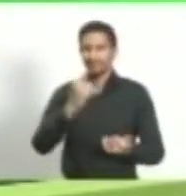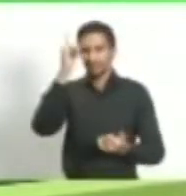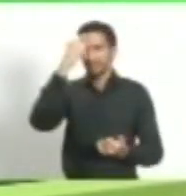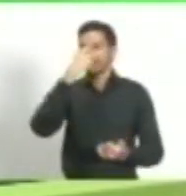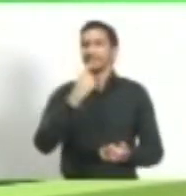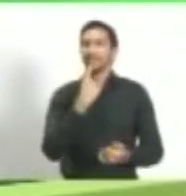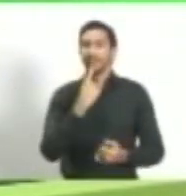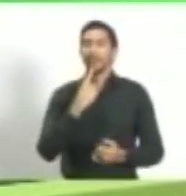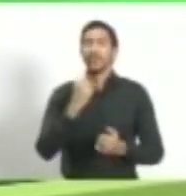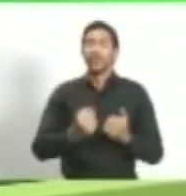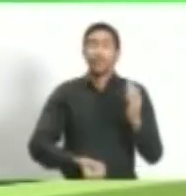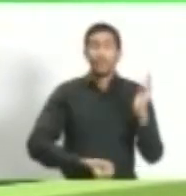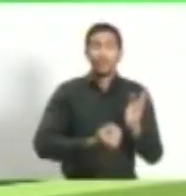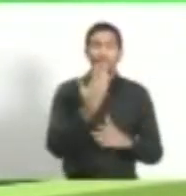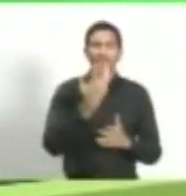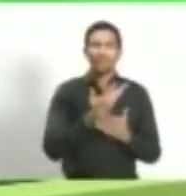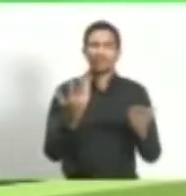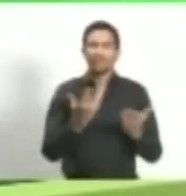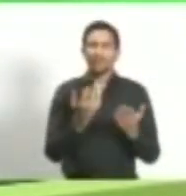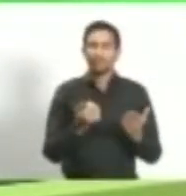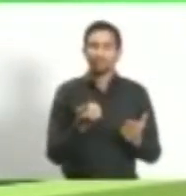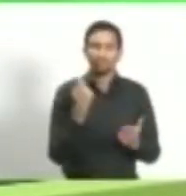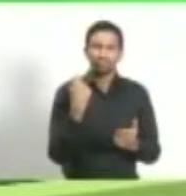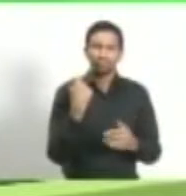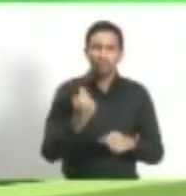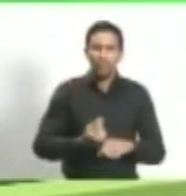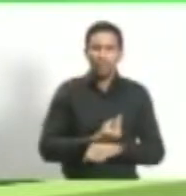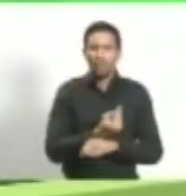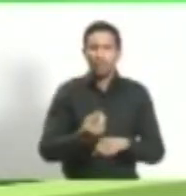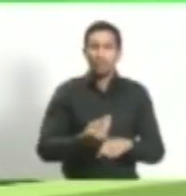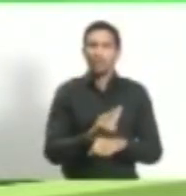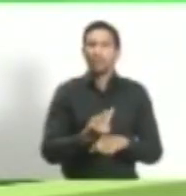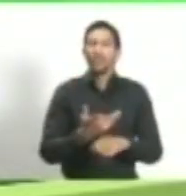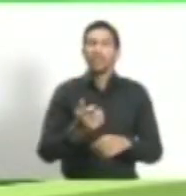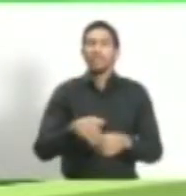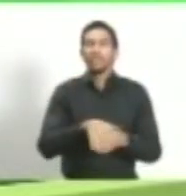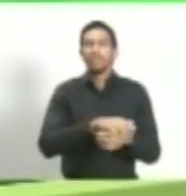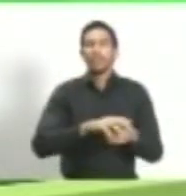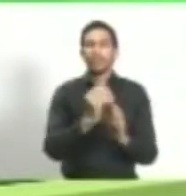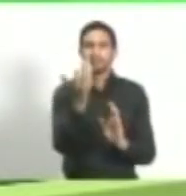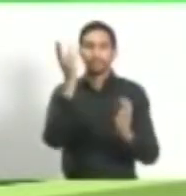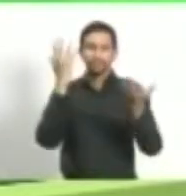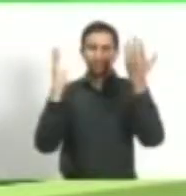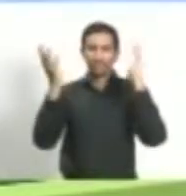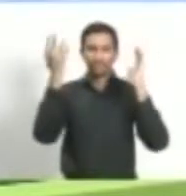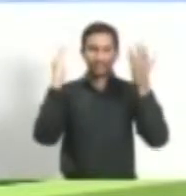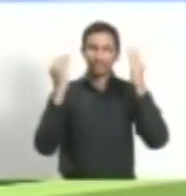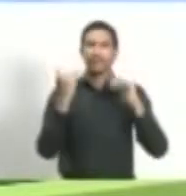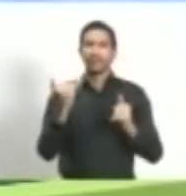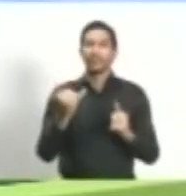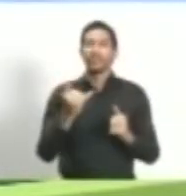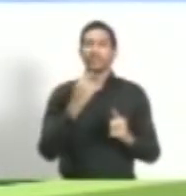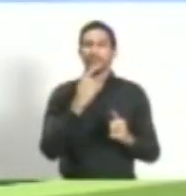de sicariato se registró en las últimas horas en el barrio El Bosque, al suroccidente de la ciudad de Barranquilla.